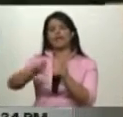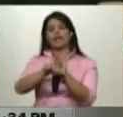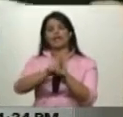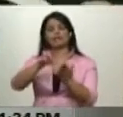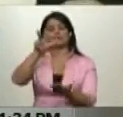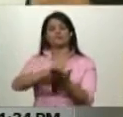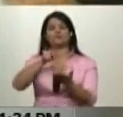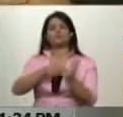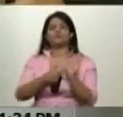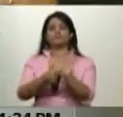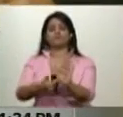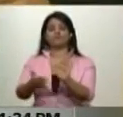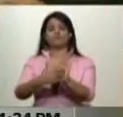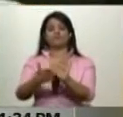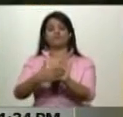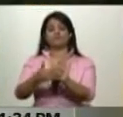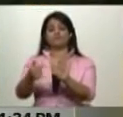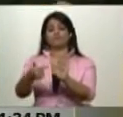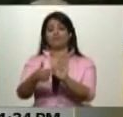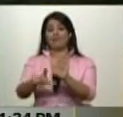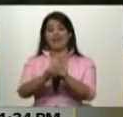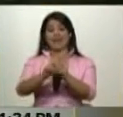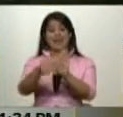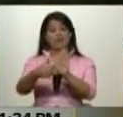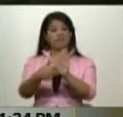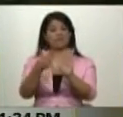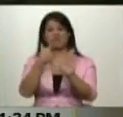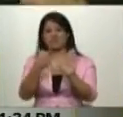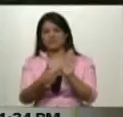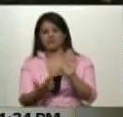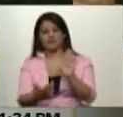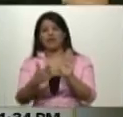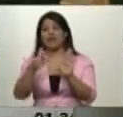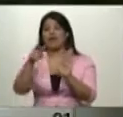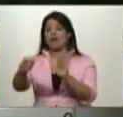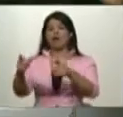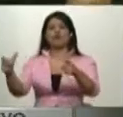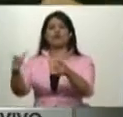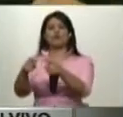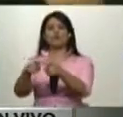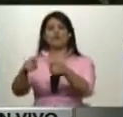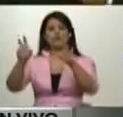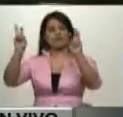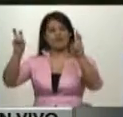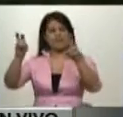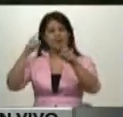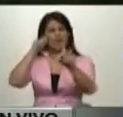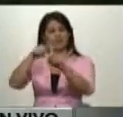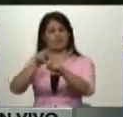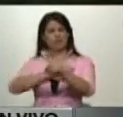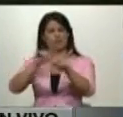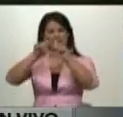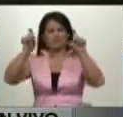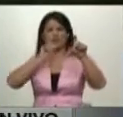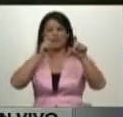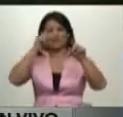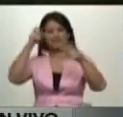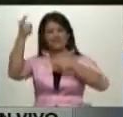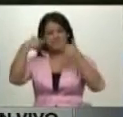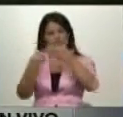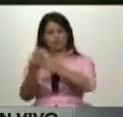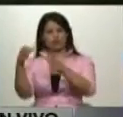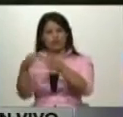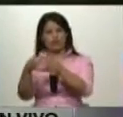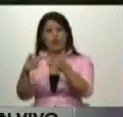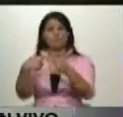que es de obligatorio e inmediato cumplimiento, a la Fundación Sin Fines de Lucro, Comandante Eterno Hugo Chávez, y